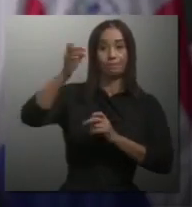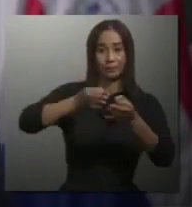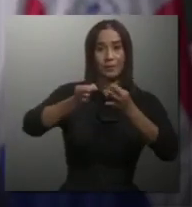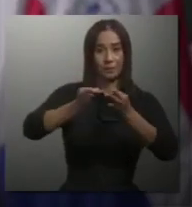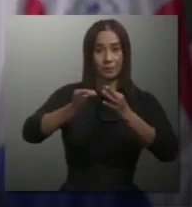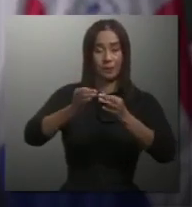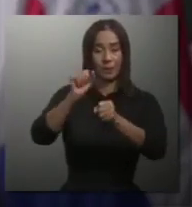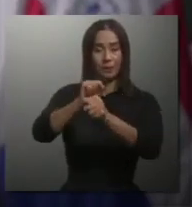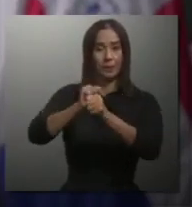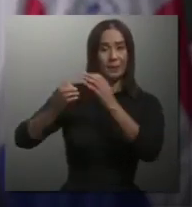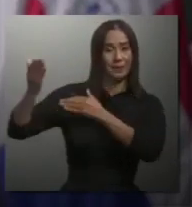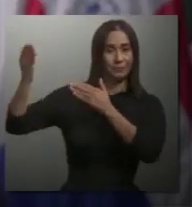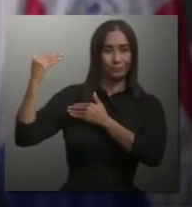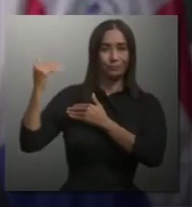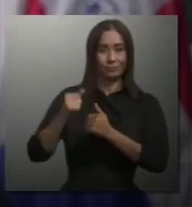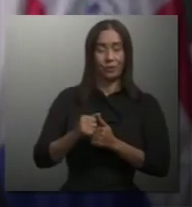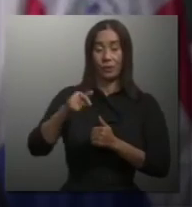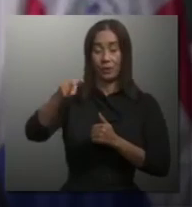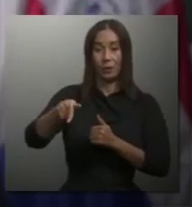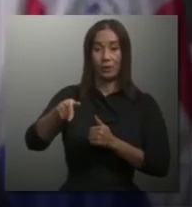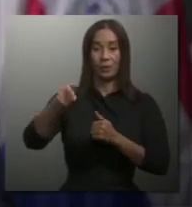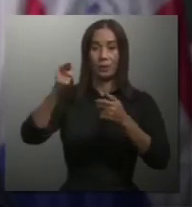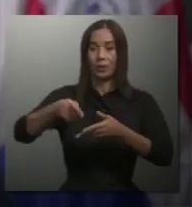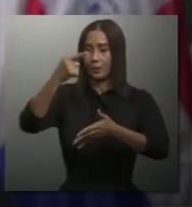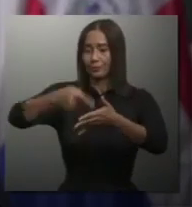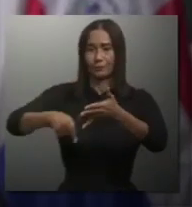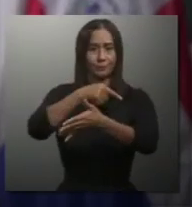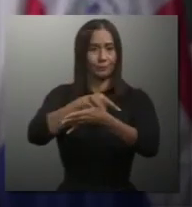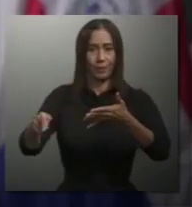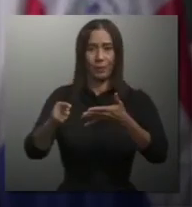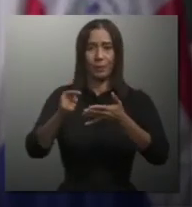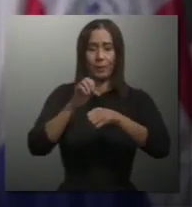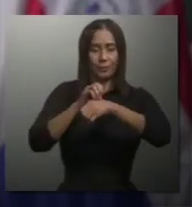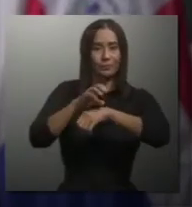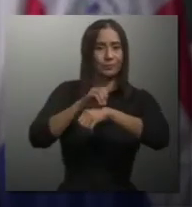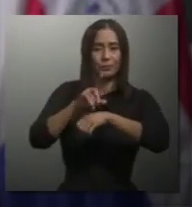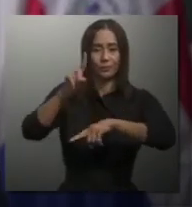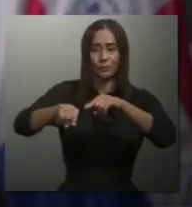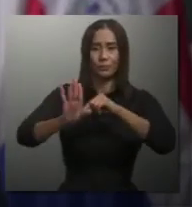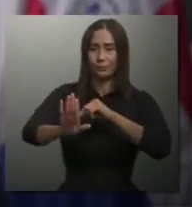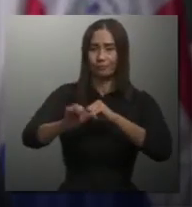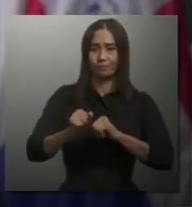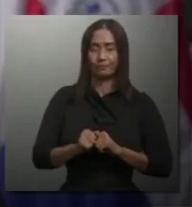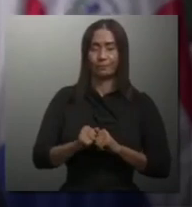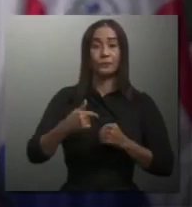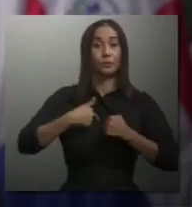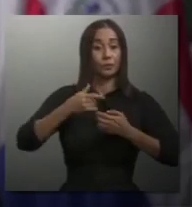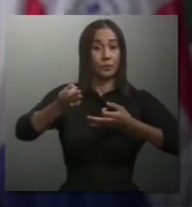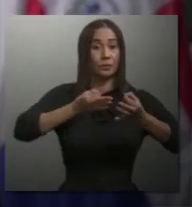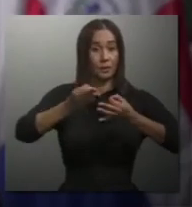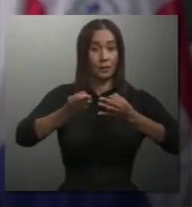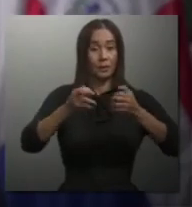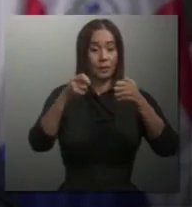Rusia, Vladimir Putin. Abinader reconoció que esta situación repercutirá en términos económicos tanto en la República